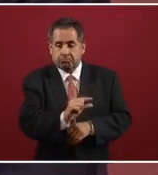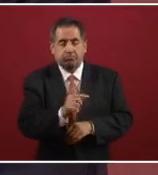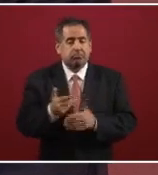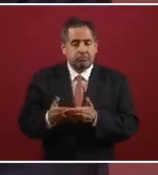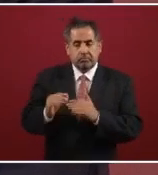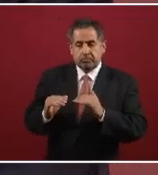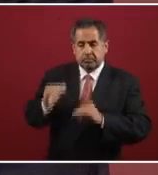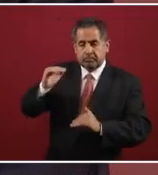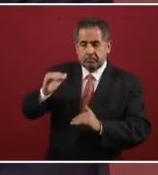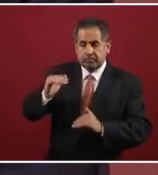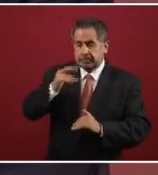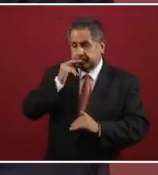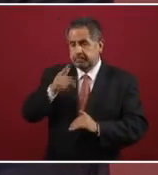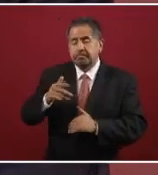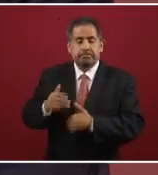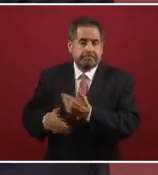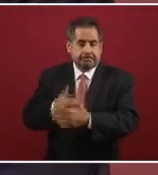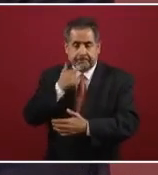promedio